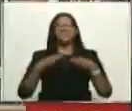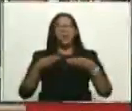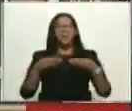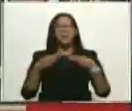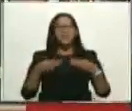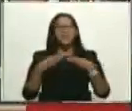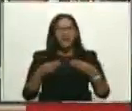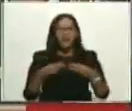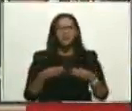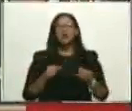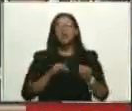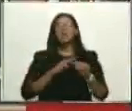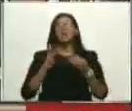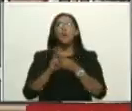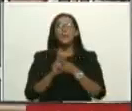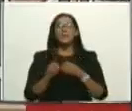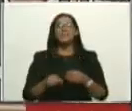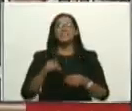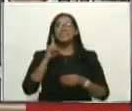web